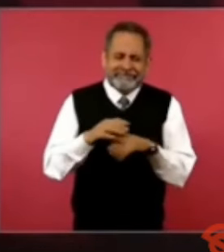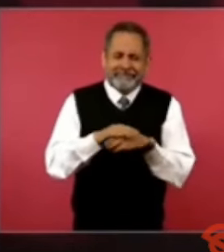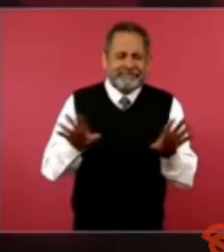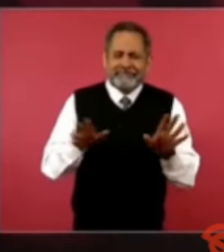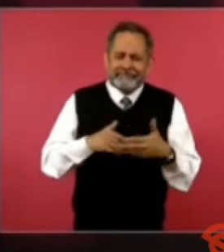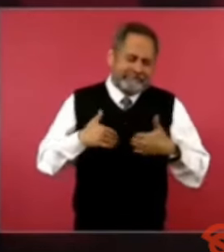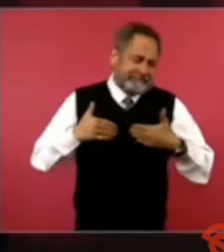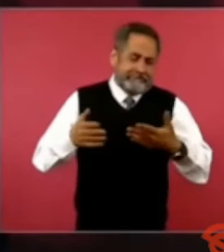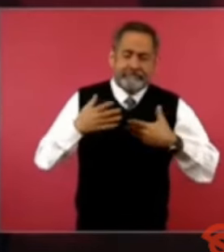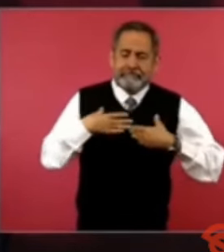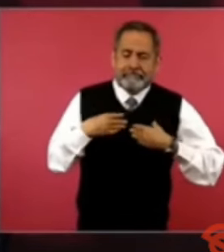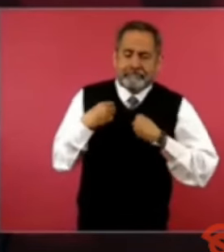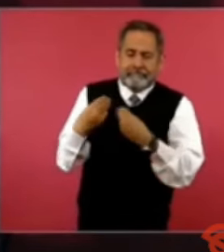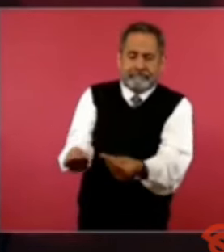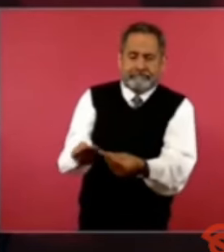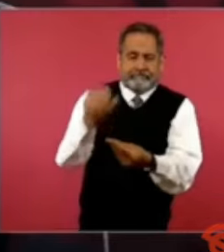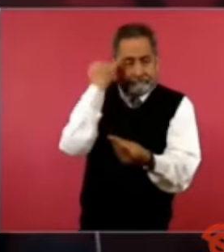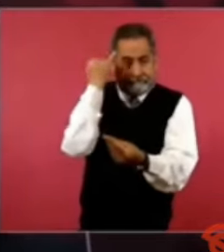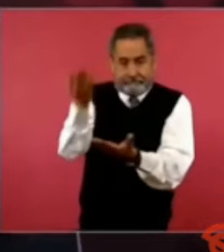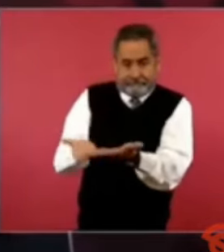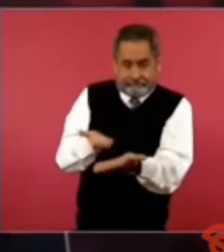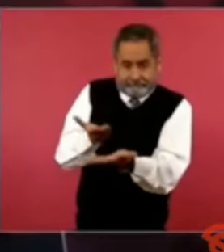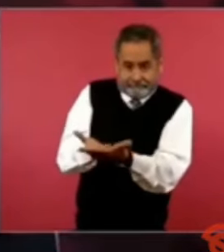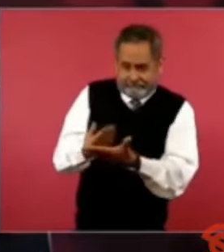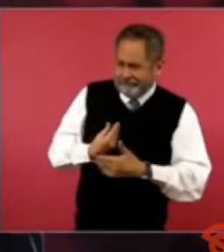esto ya entregué mi iniciativa